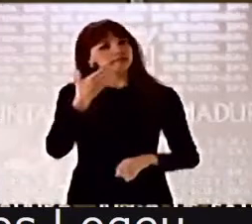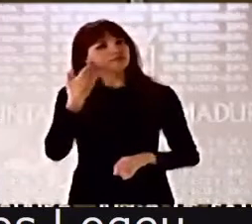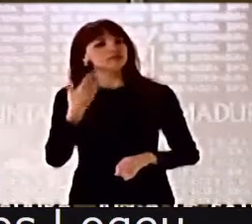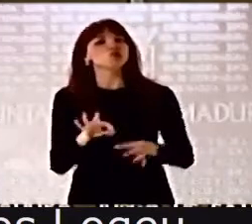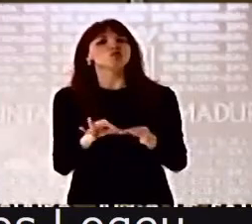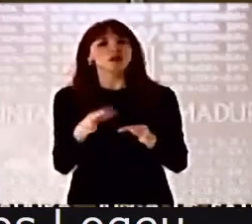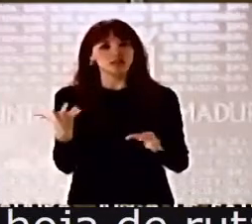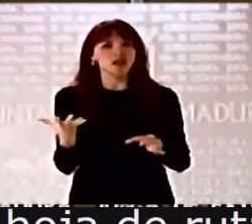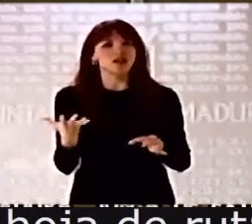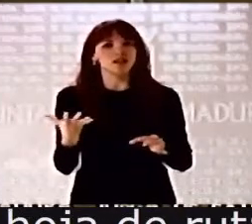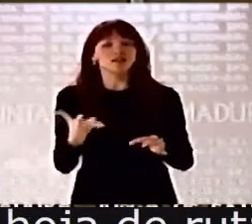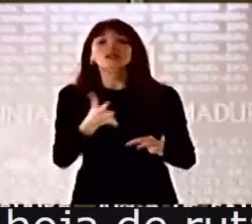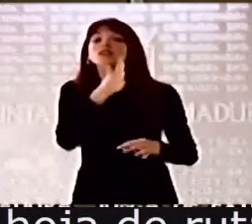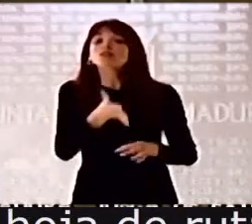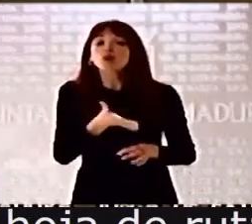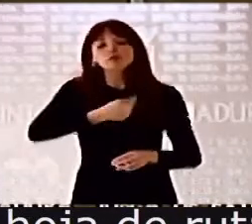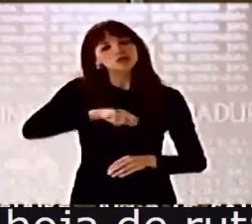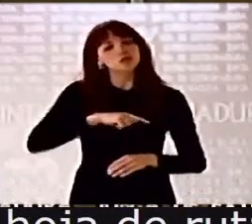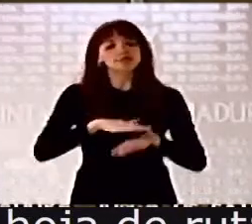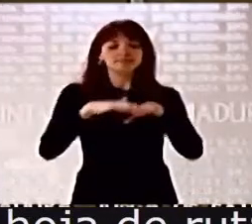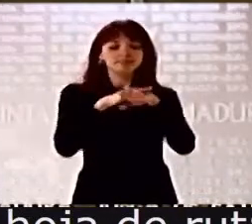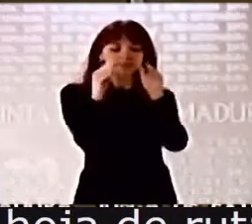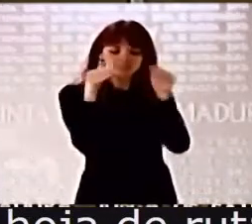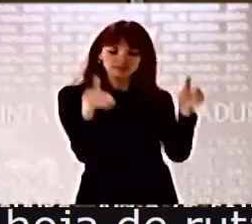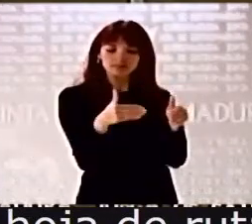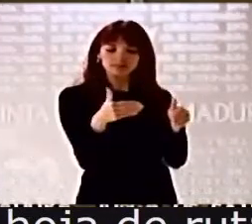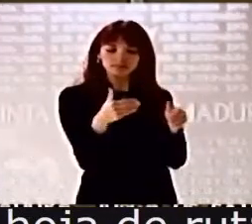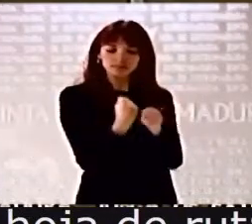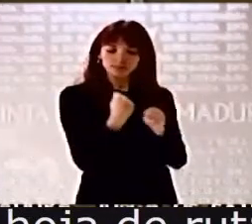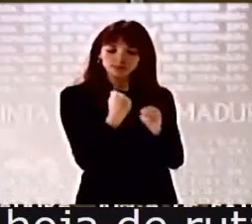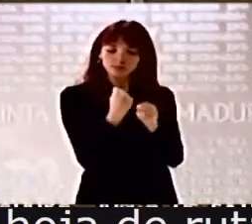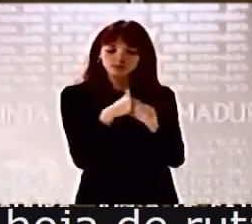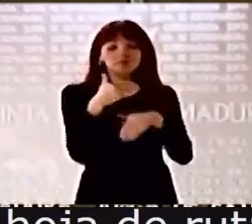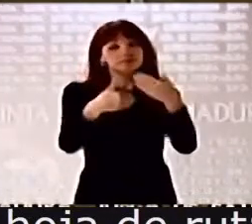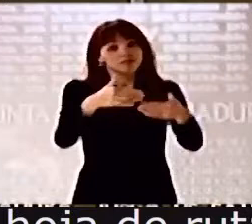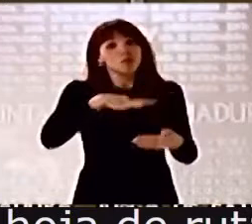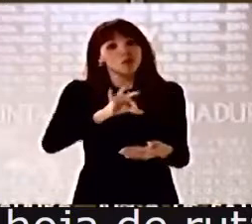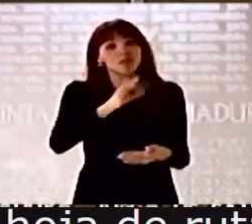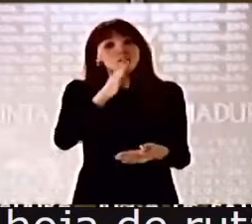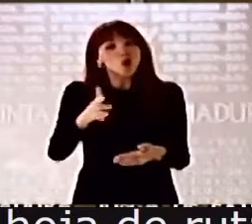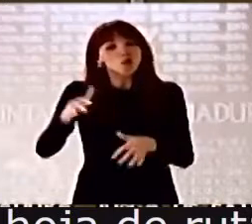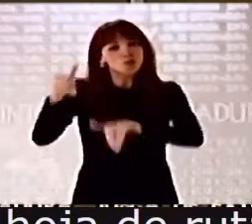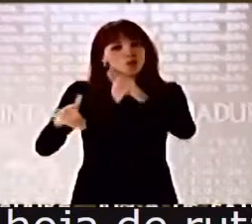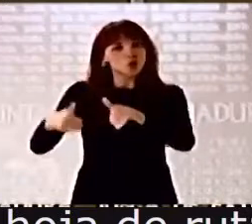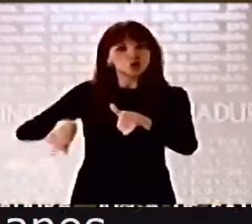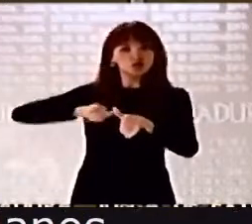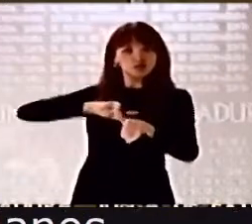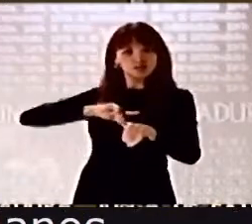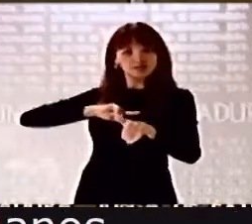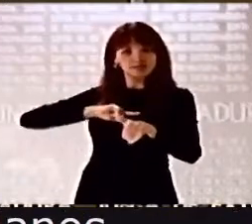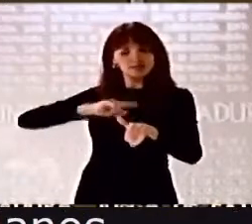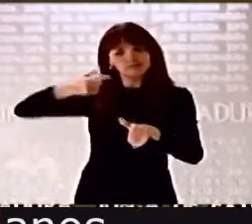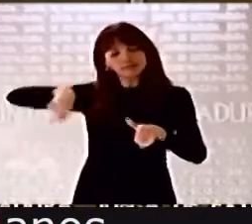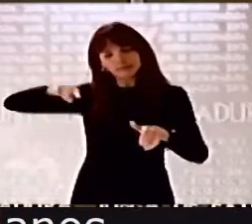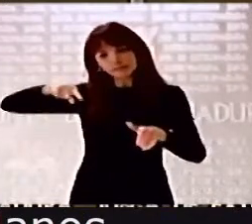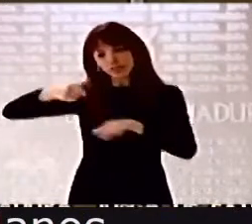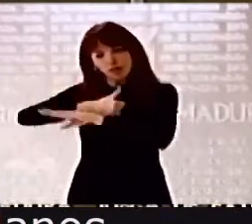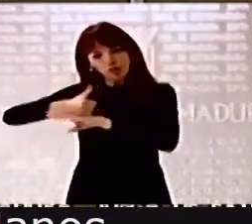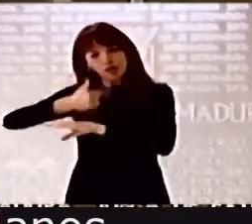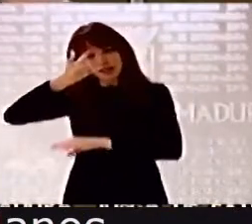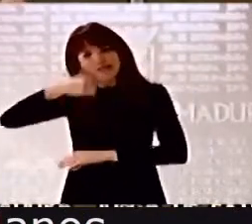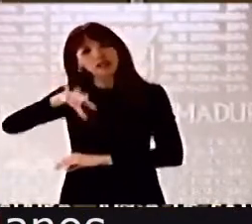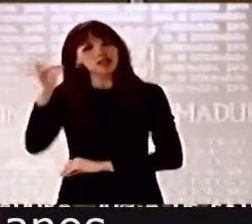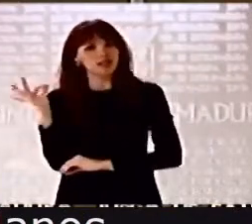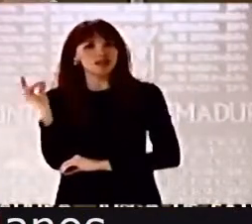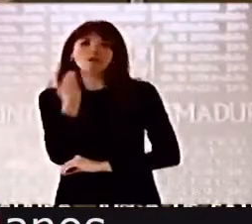podernos dedicar a gobernar, porque los ciudadanos de esta tierra decidieron que ese era el mejor empeño que podíamos hacer. Si en vez